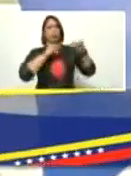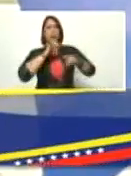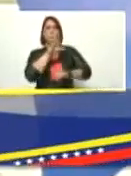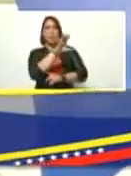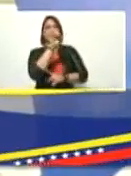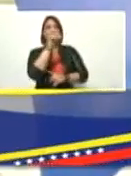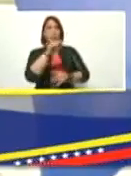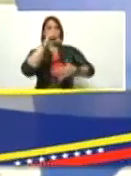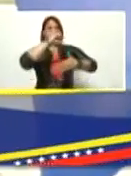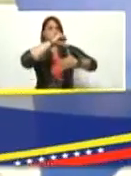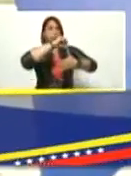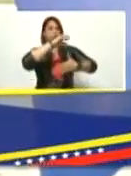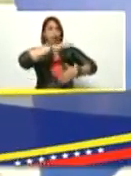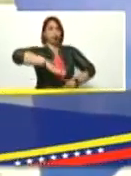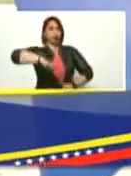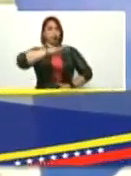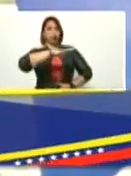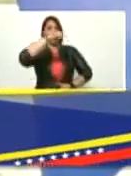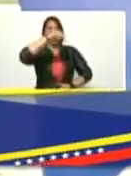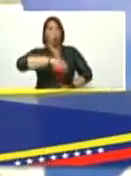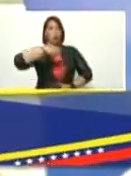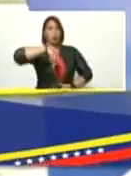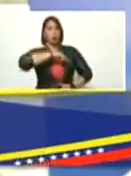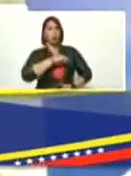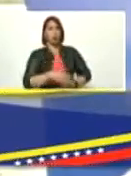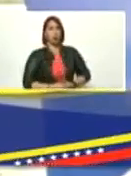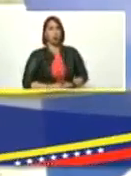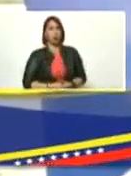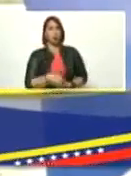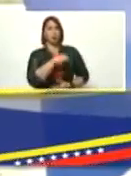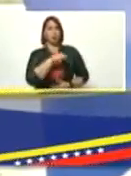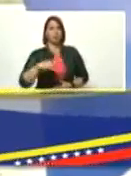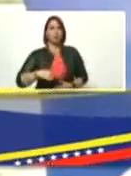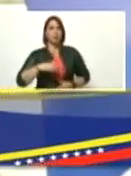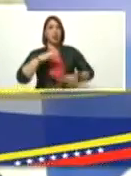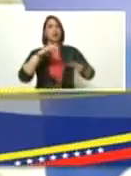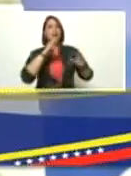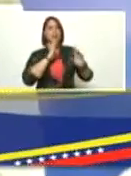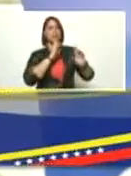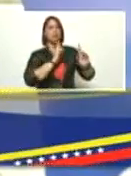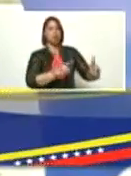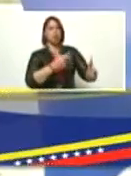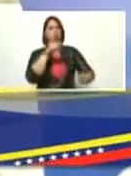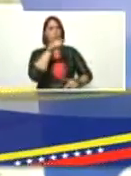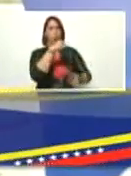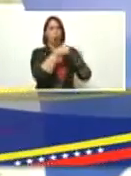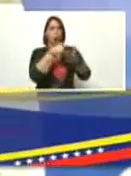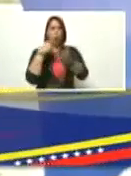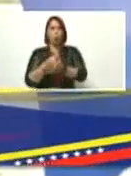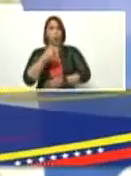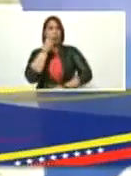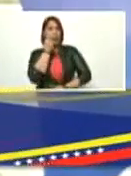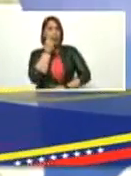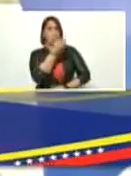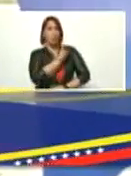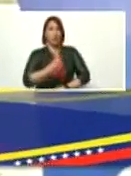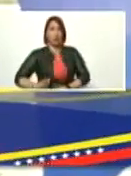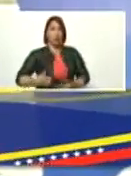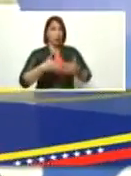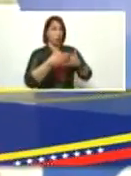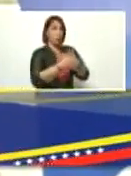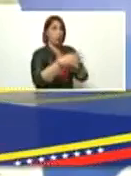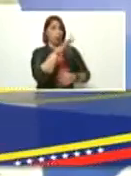el continente. Hoy nosotros somos resultado de esa lucha. Señor presidente, durante